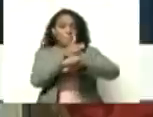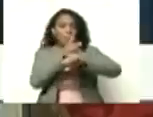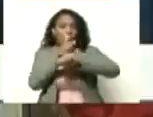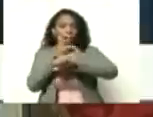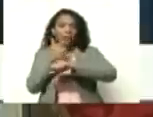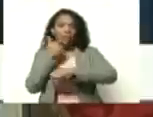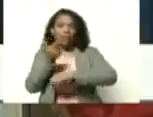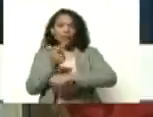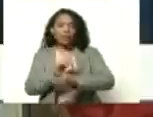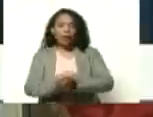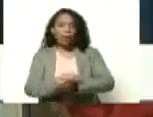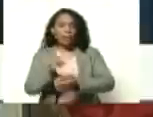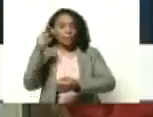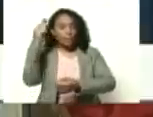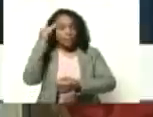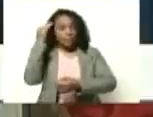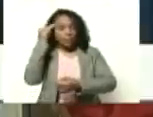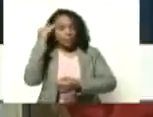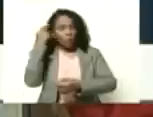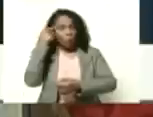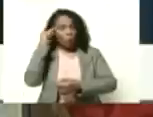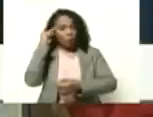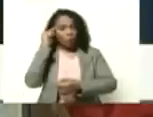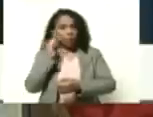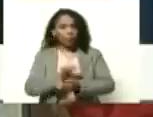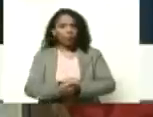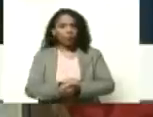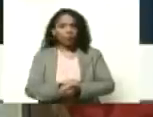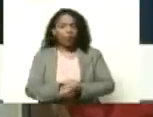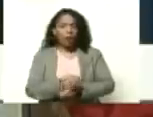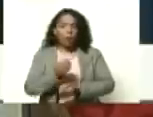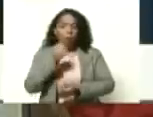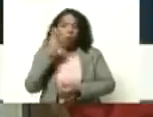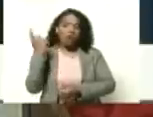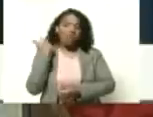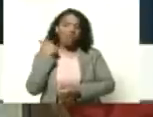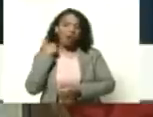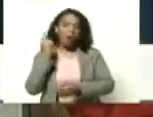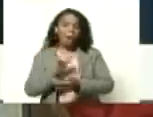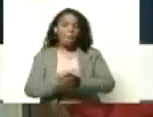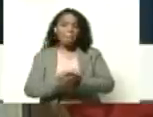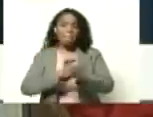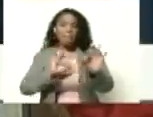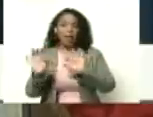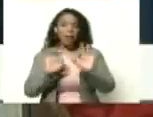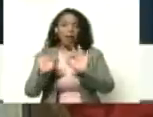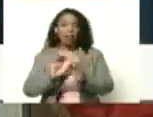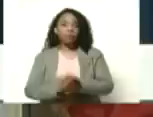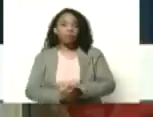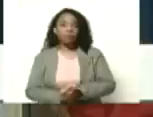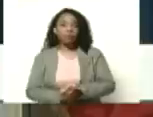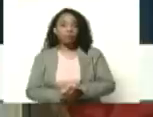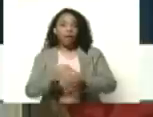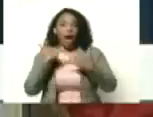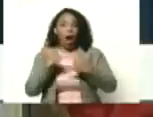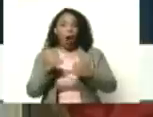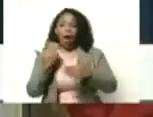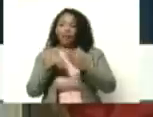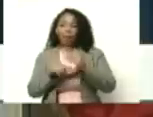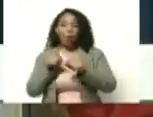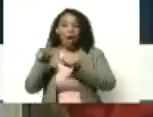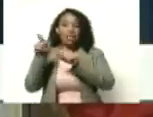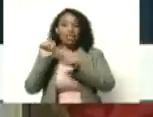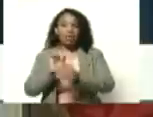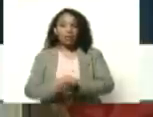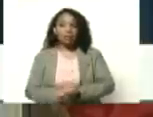de memoria me acuerdo bueno viejo prepárate que vamos pa esa